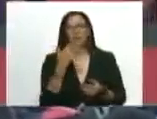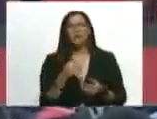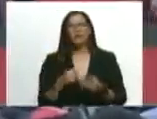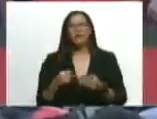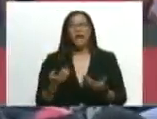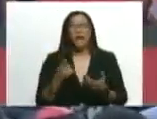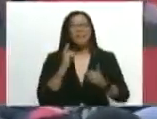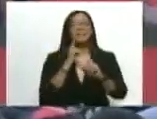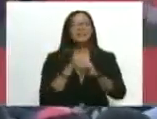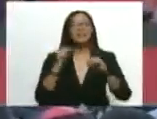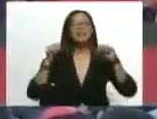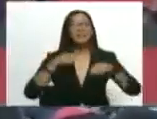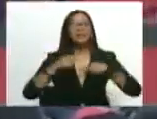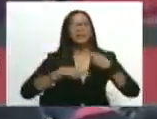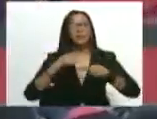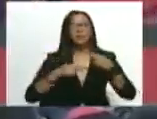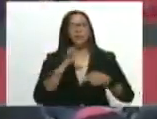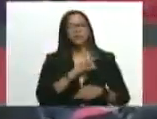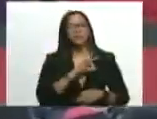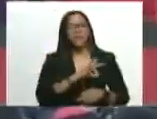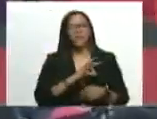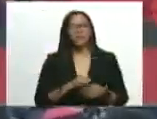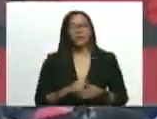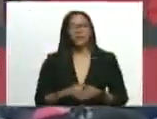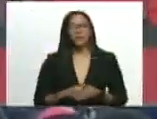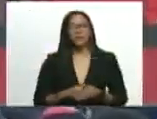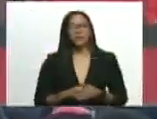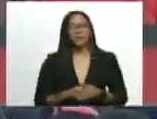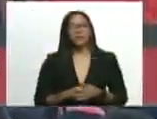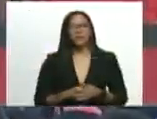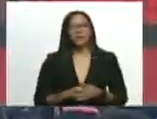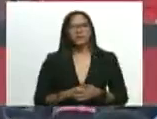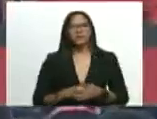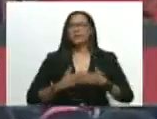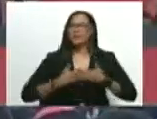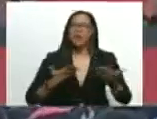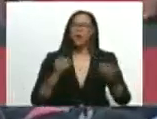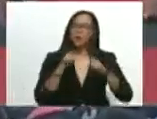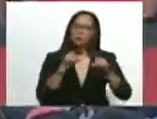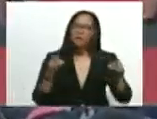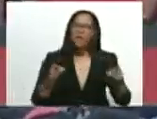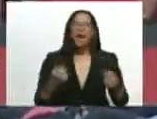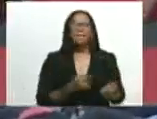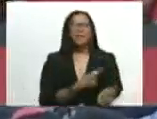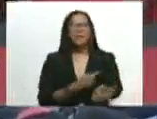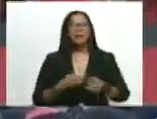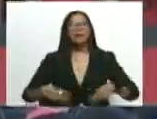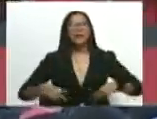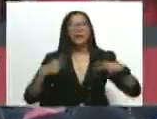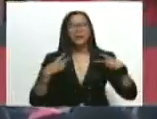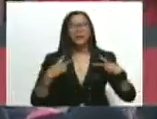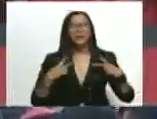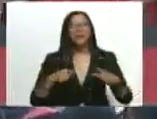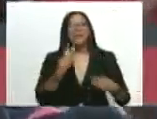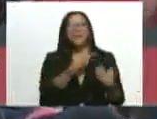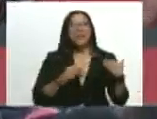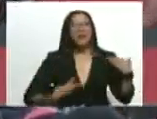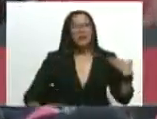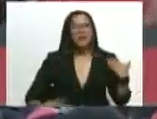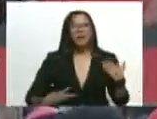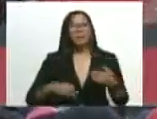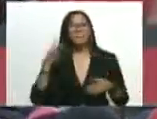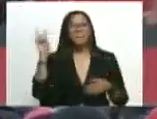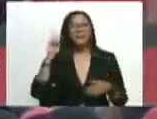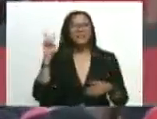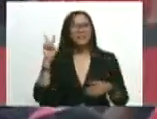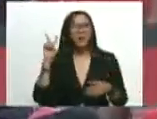de esta Revolución socialista les dejo con ustedes a mi hermana de la vida la vicepresidenta de